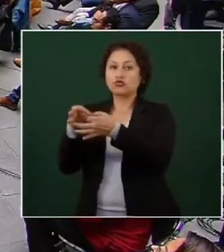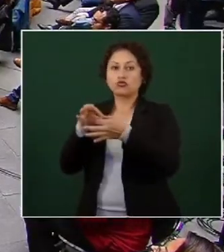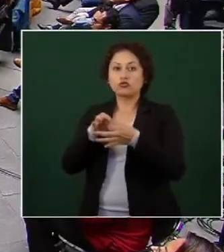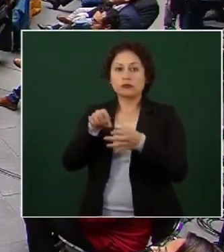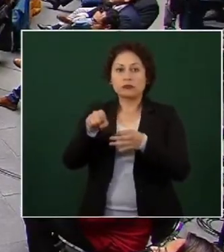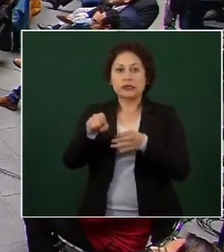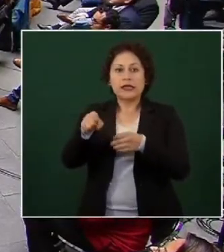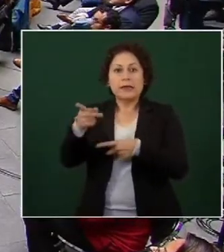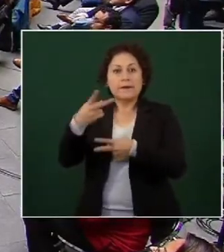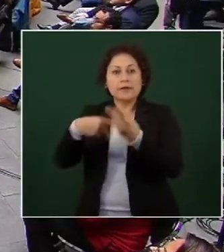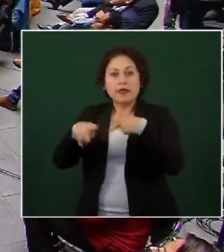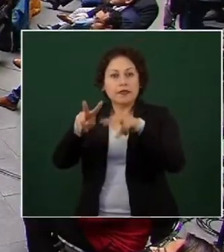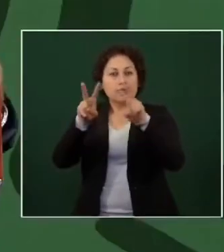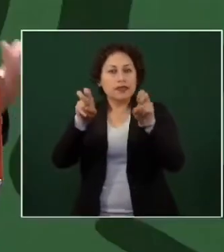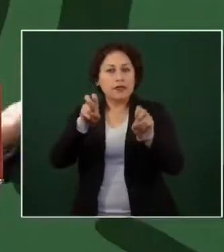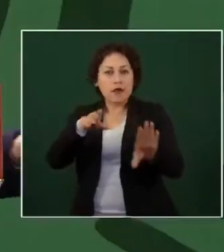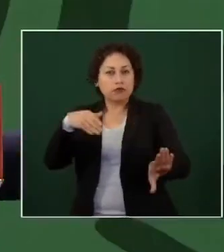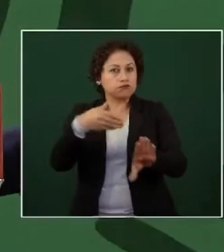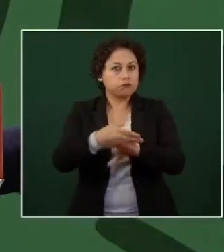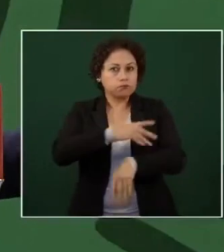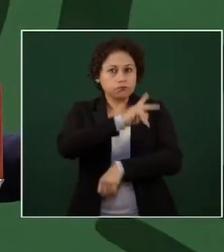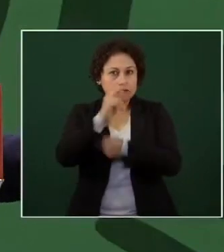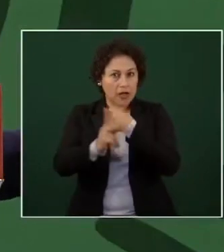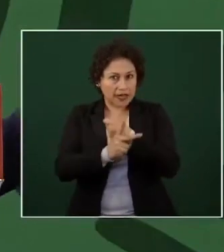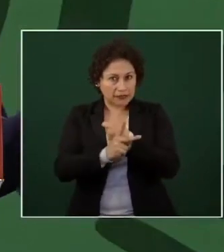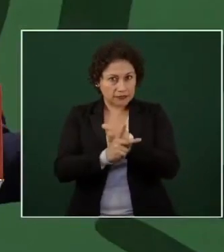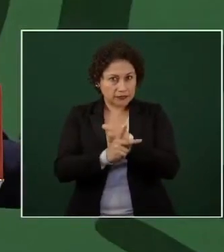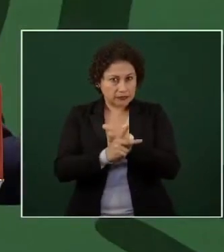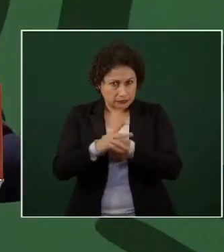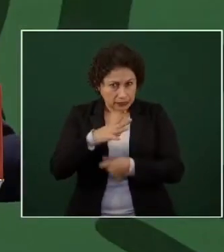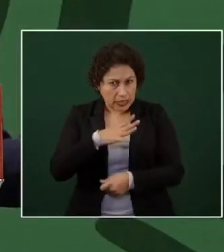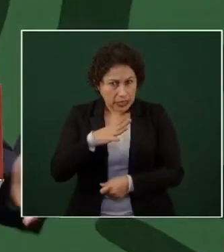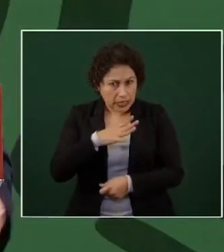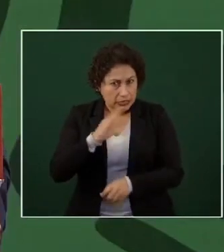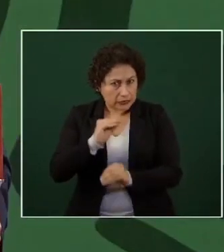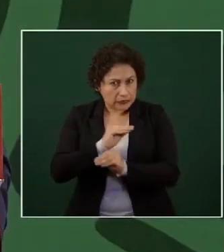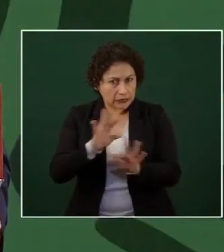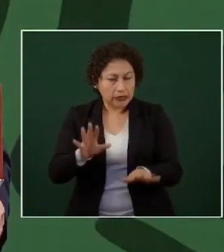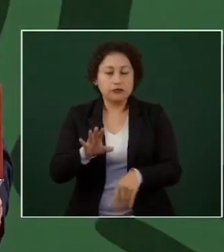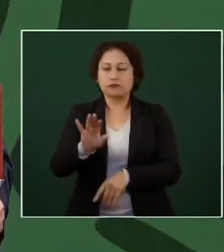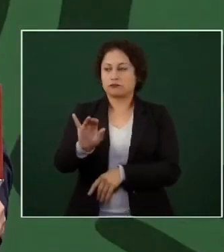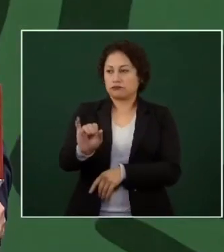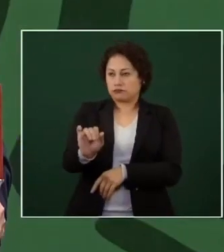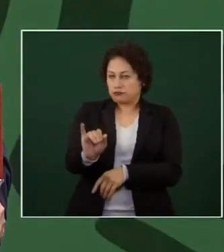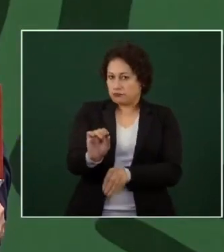Sí, sí. Es que es muy obvio.